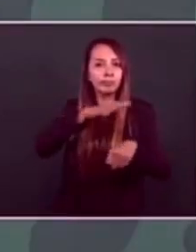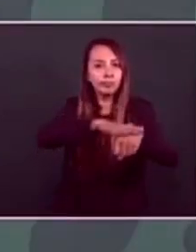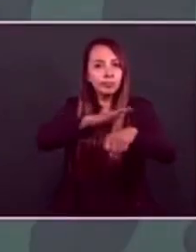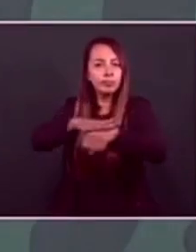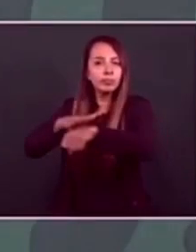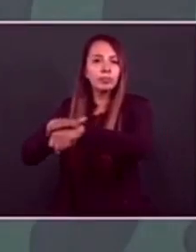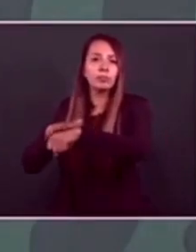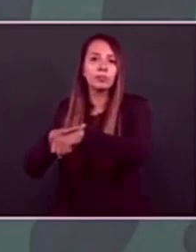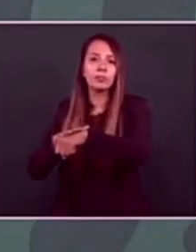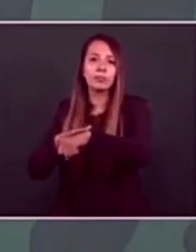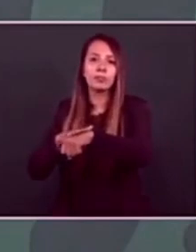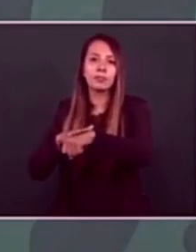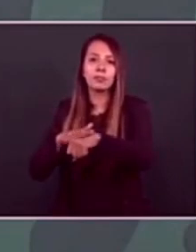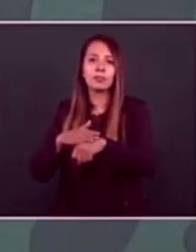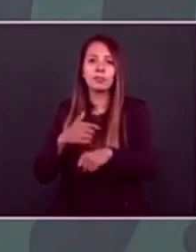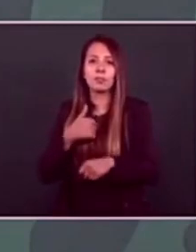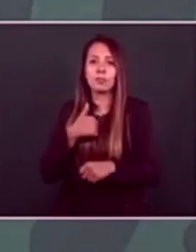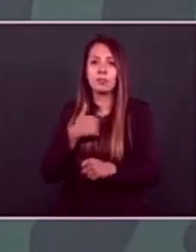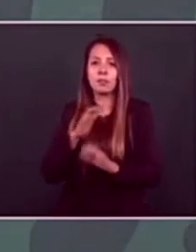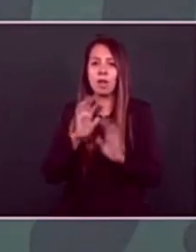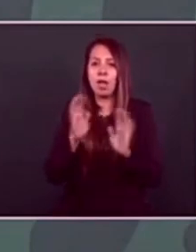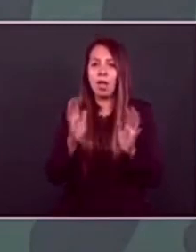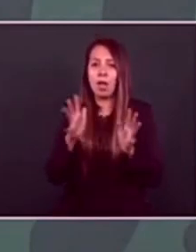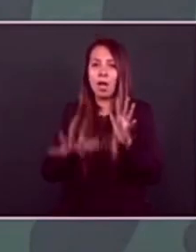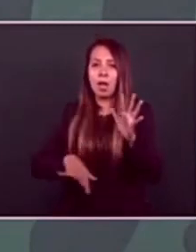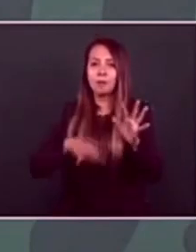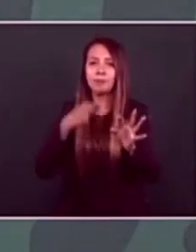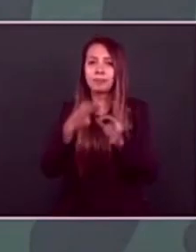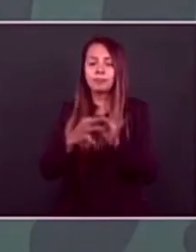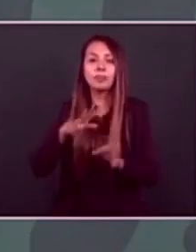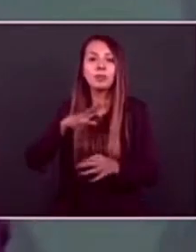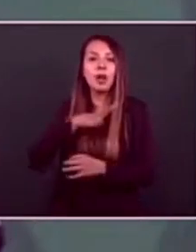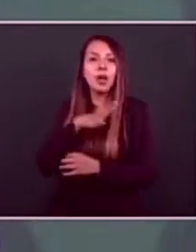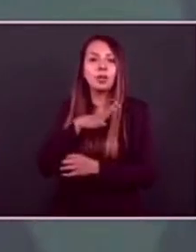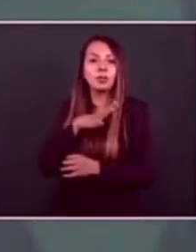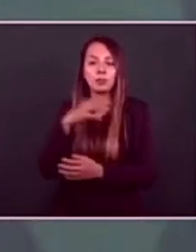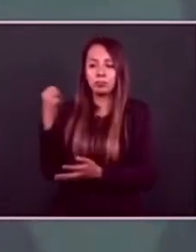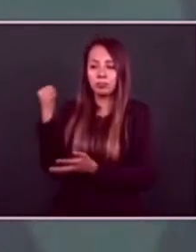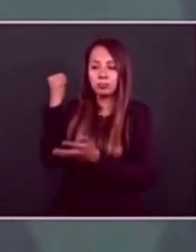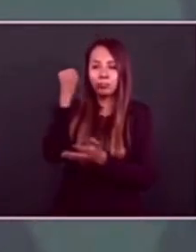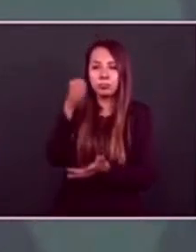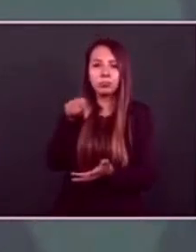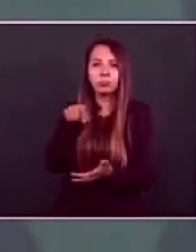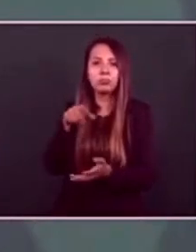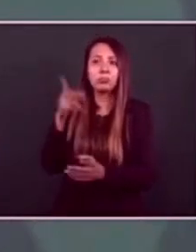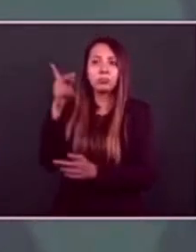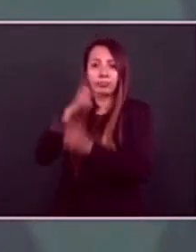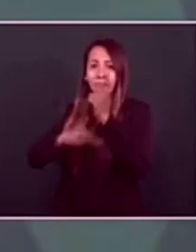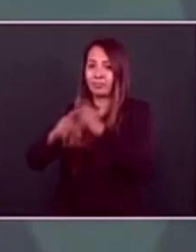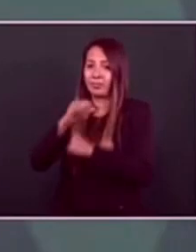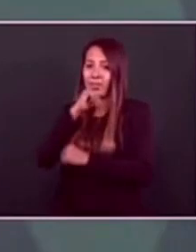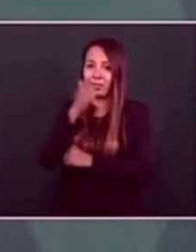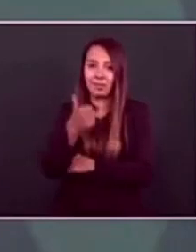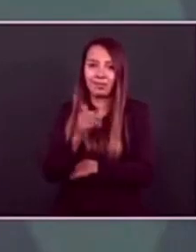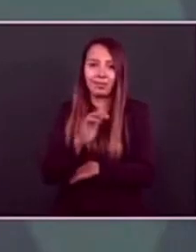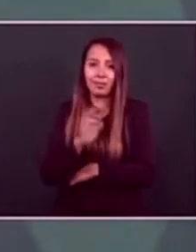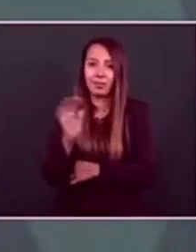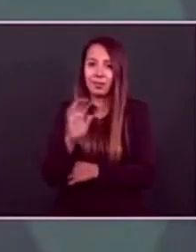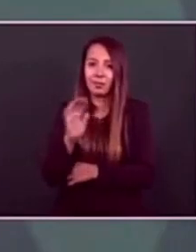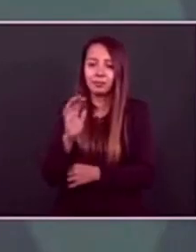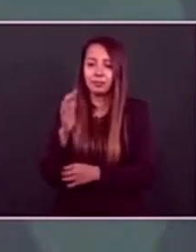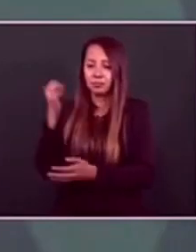Que ya tenemos los recursos sin recurrir a deuda para aumentar